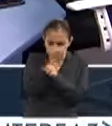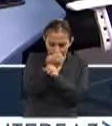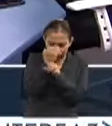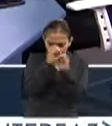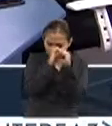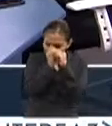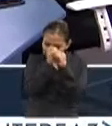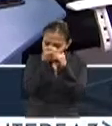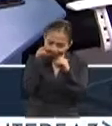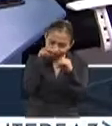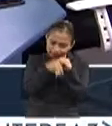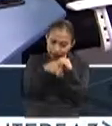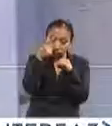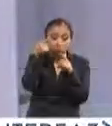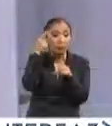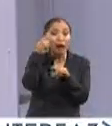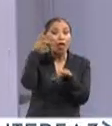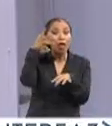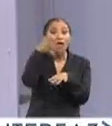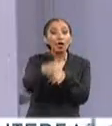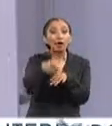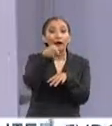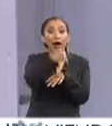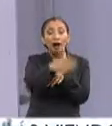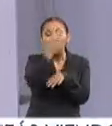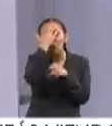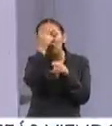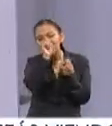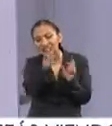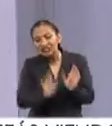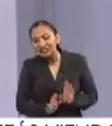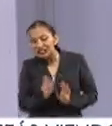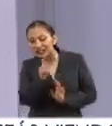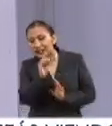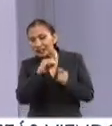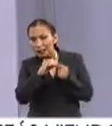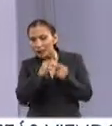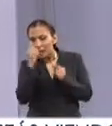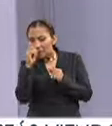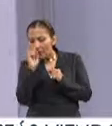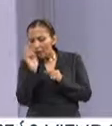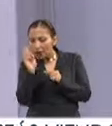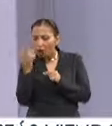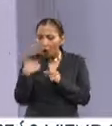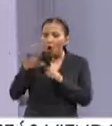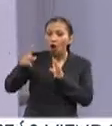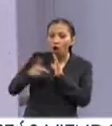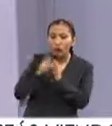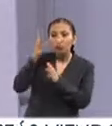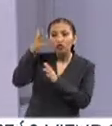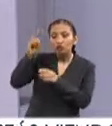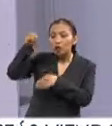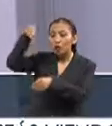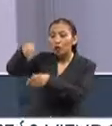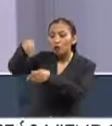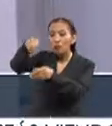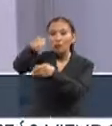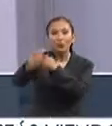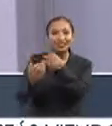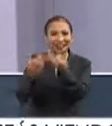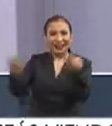esta investigación va enfocada a conocer las propiedades de la semilla para, como bien dices, reinsertar aquellas plantas que